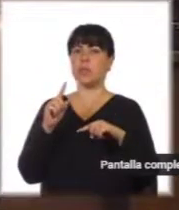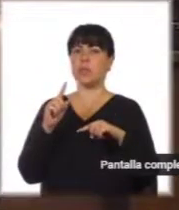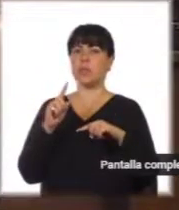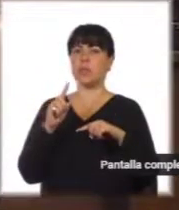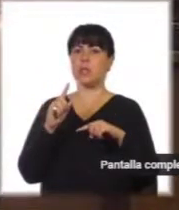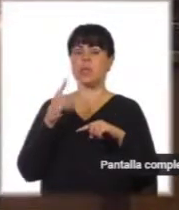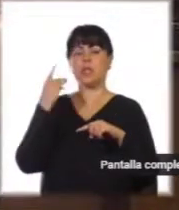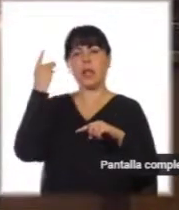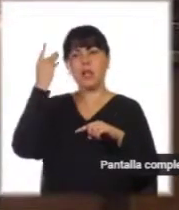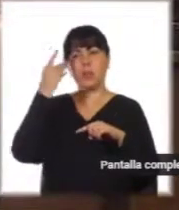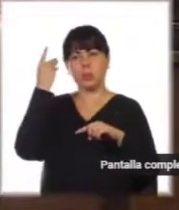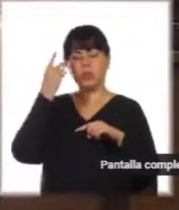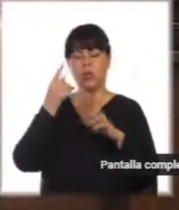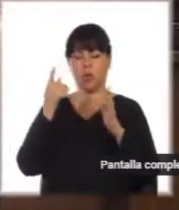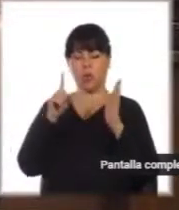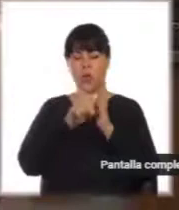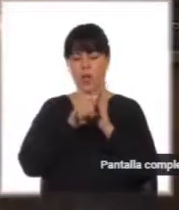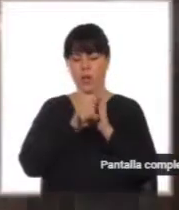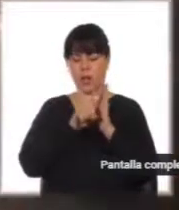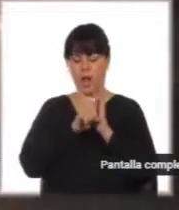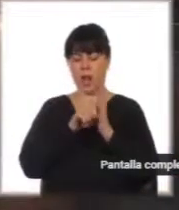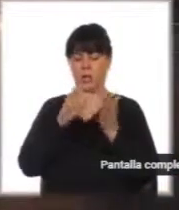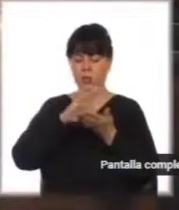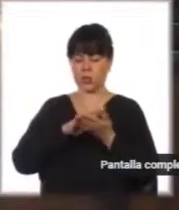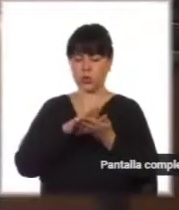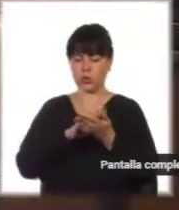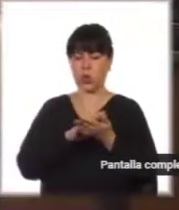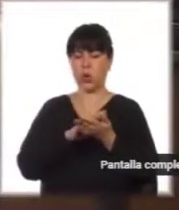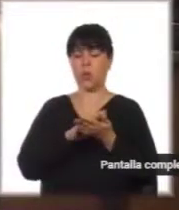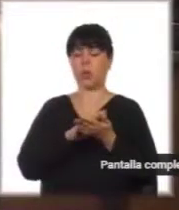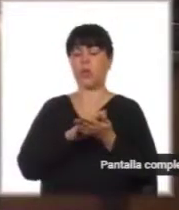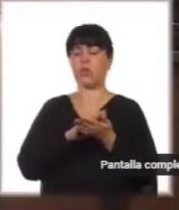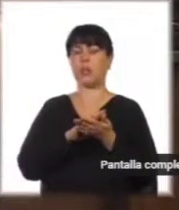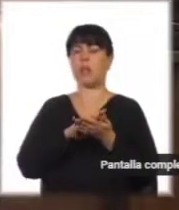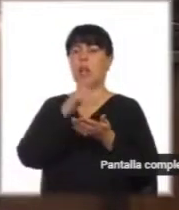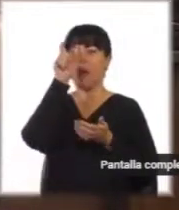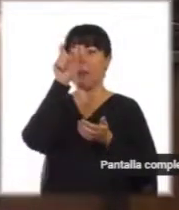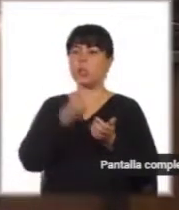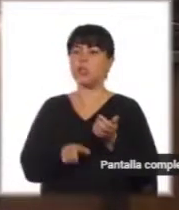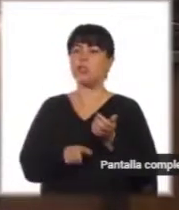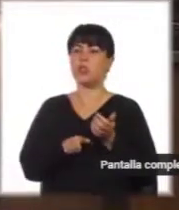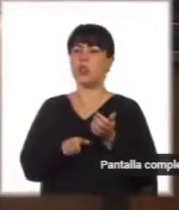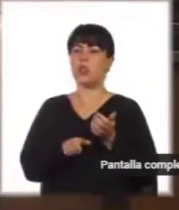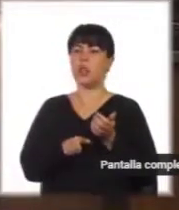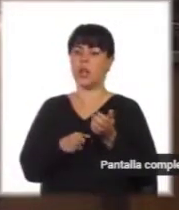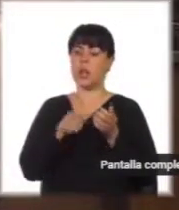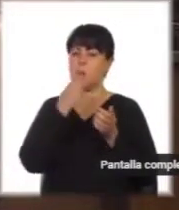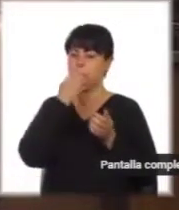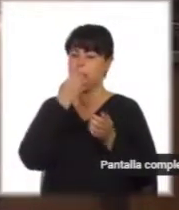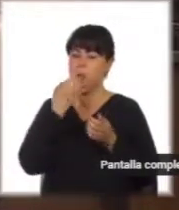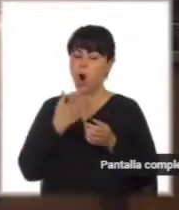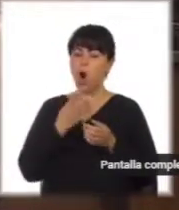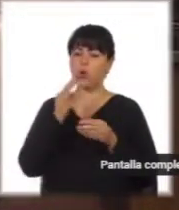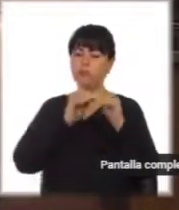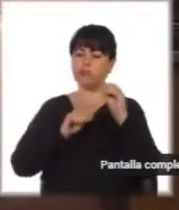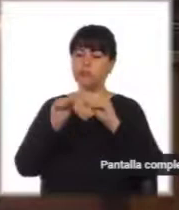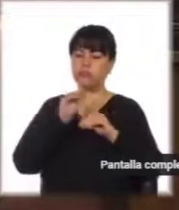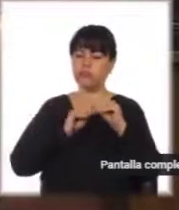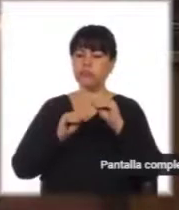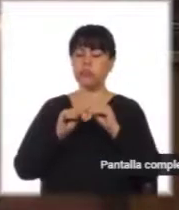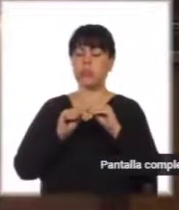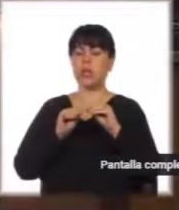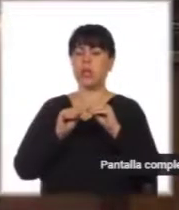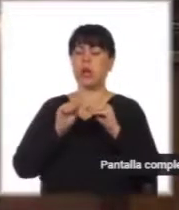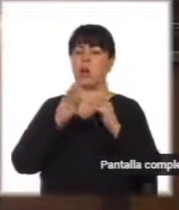la concepción integral del ser posibilita a la construcción de una sociedad con mayor respeto en la